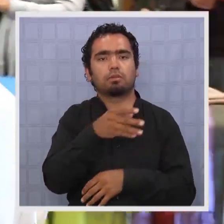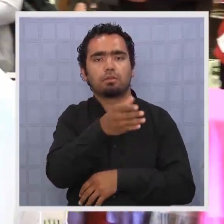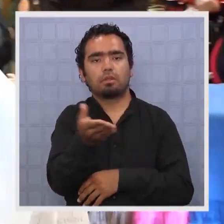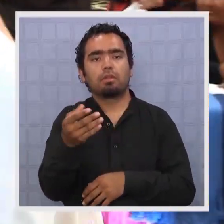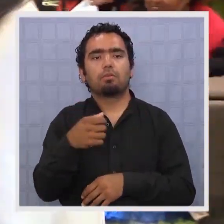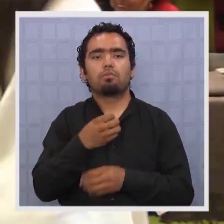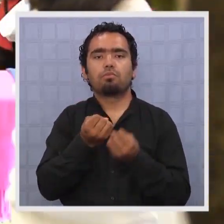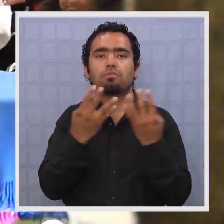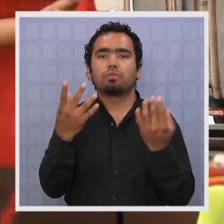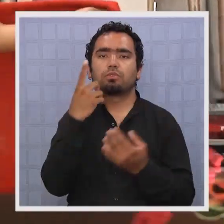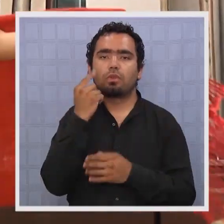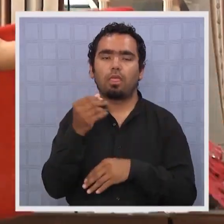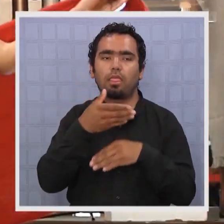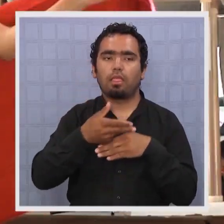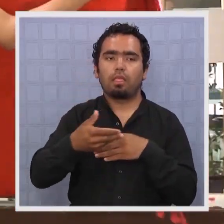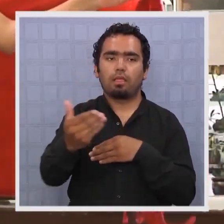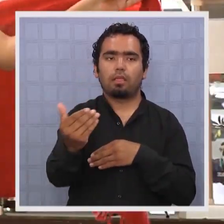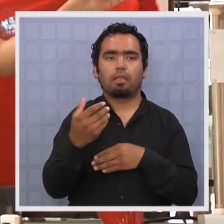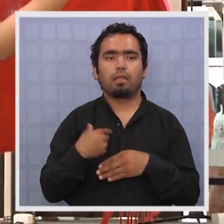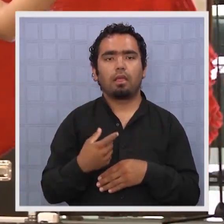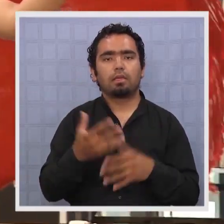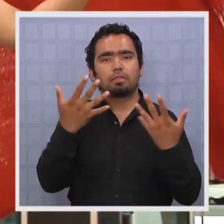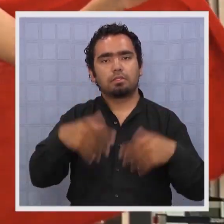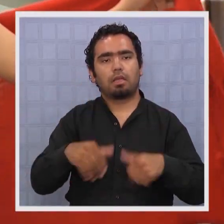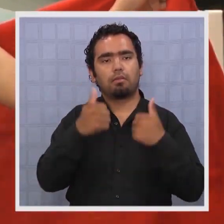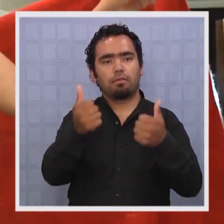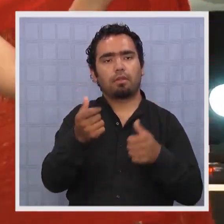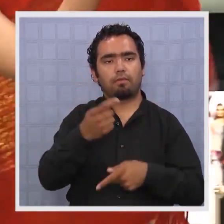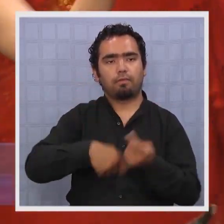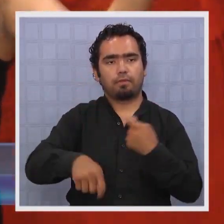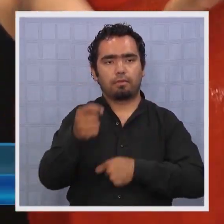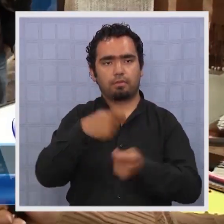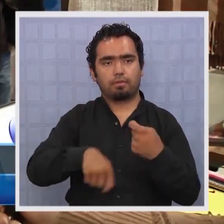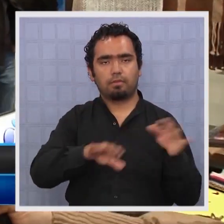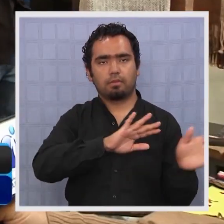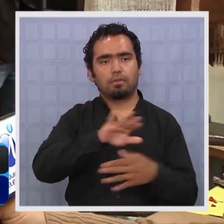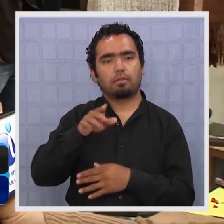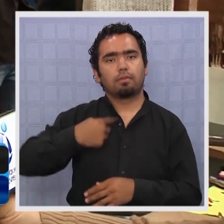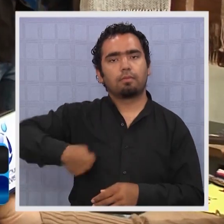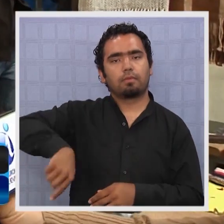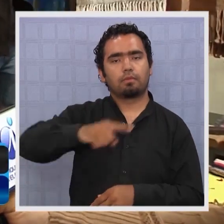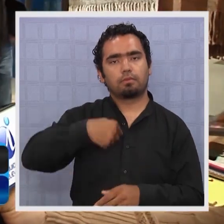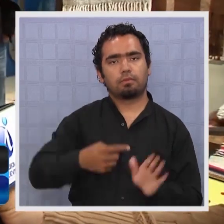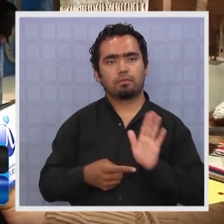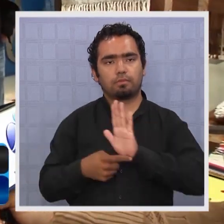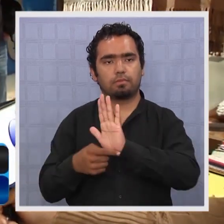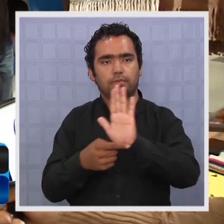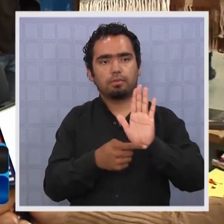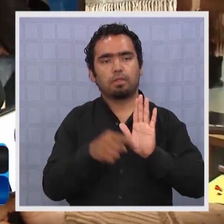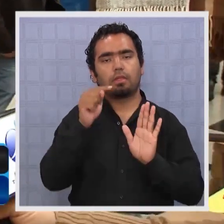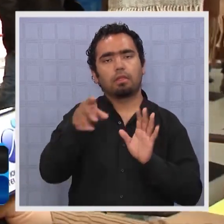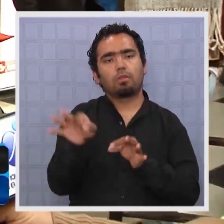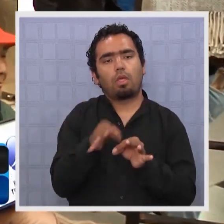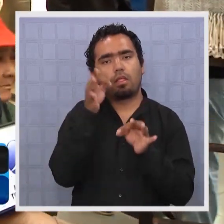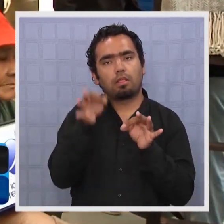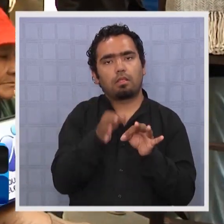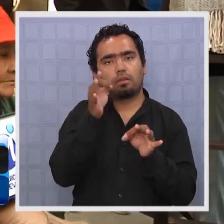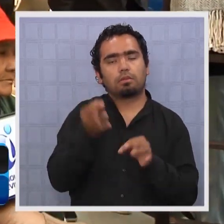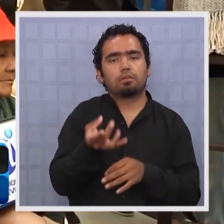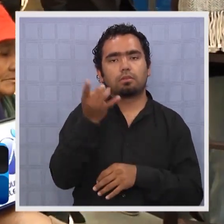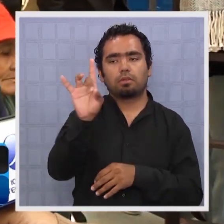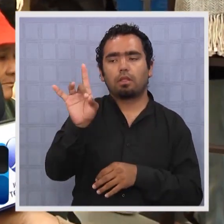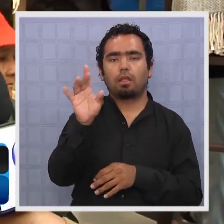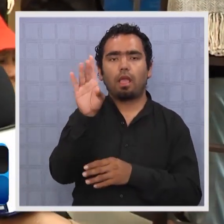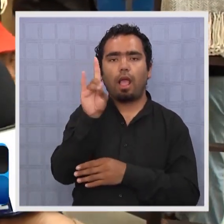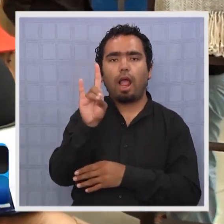varios días en estar listos para la venta. Nosotros estamos mostrando estos tejidos de pura lana alpaca.